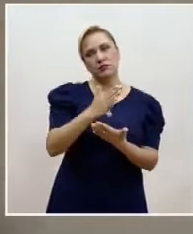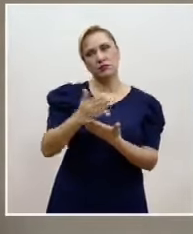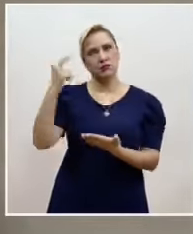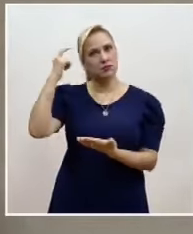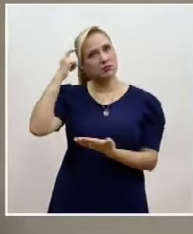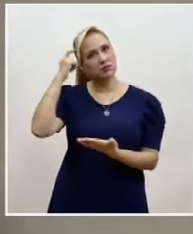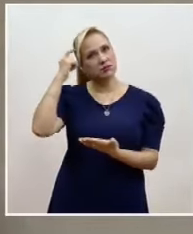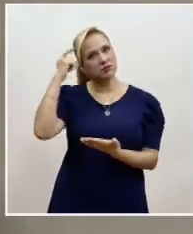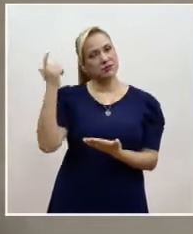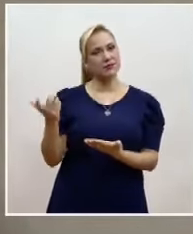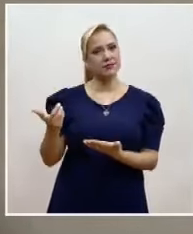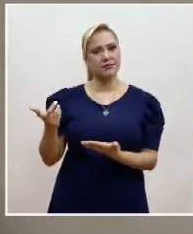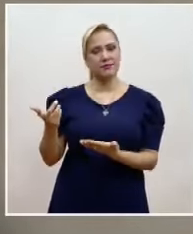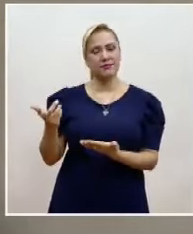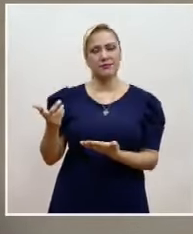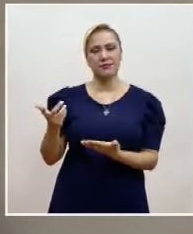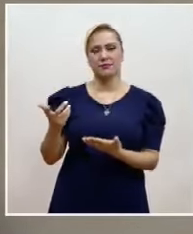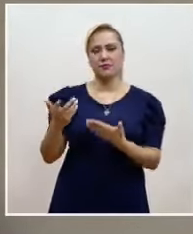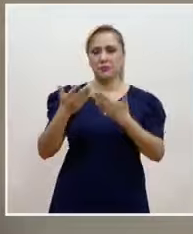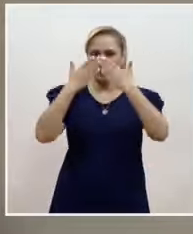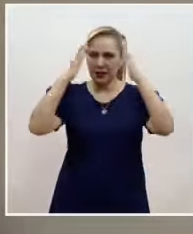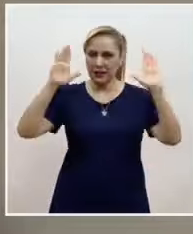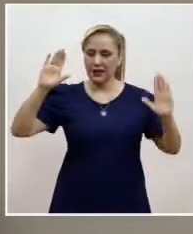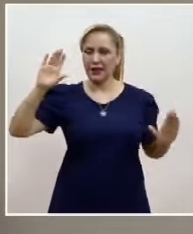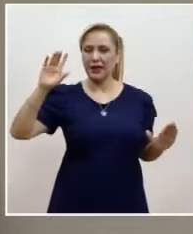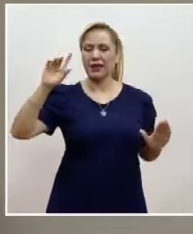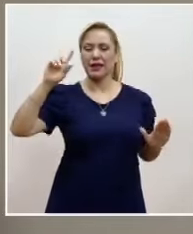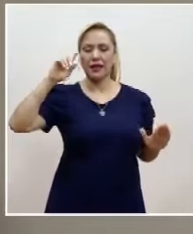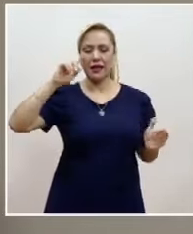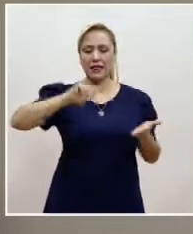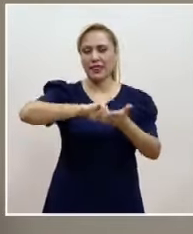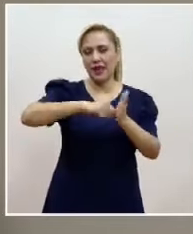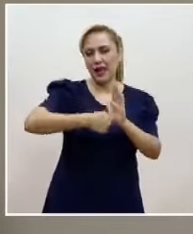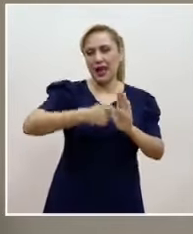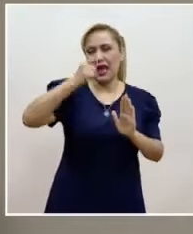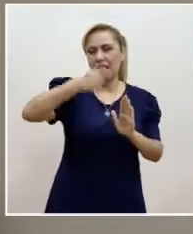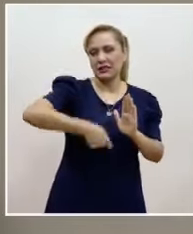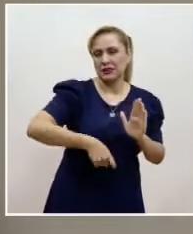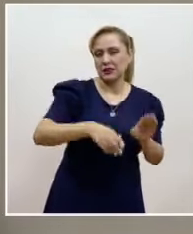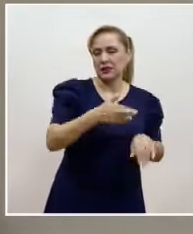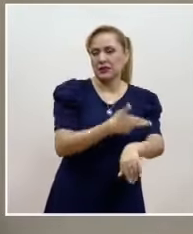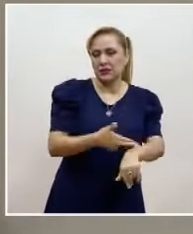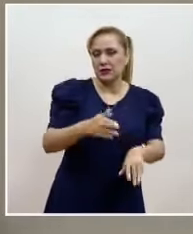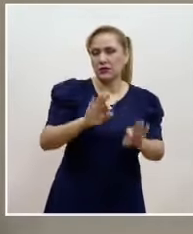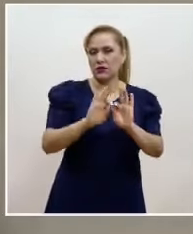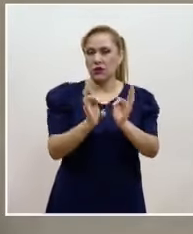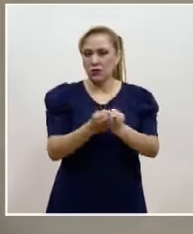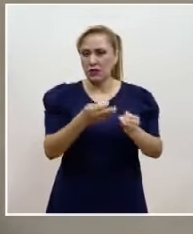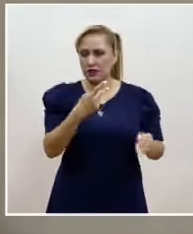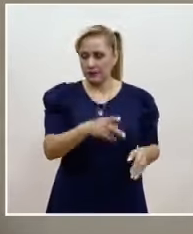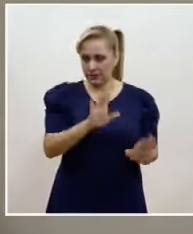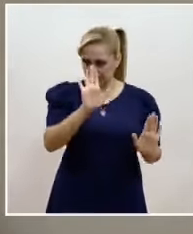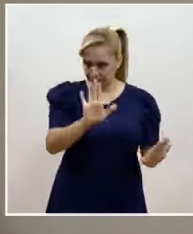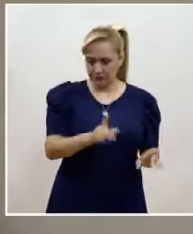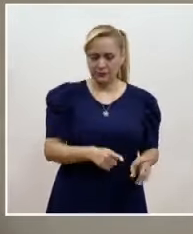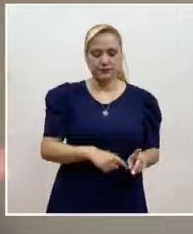un poco más técnica en ese sentido. Eso es como una cosa importante. Luego,